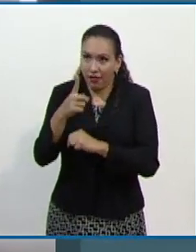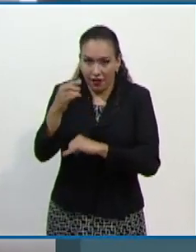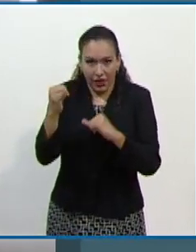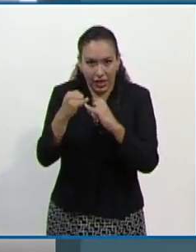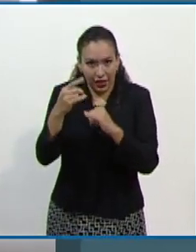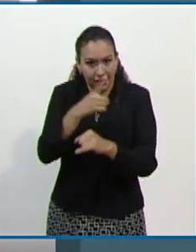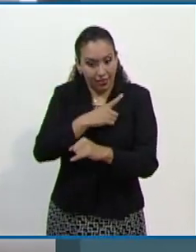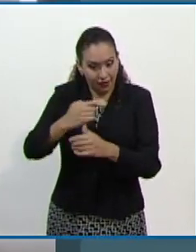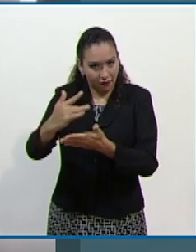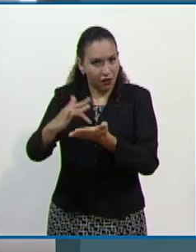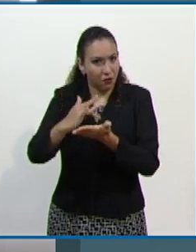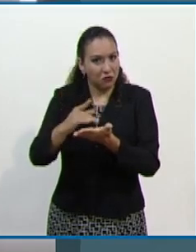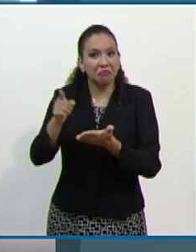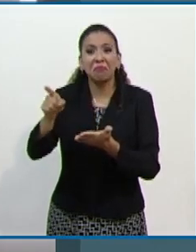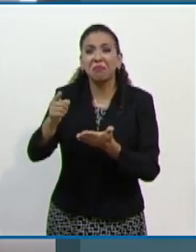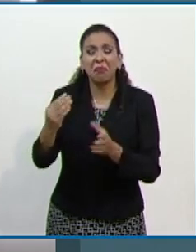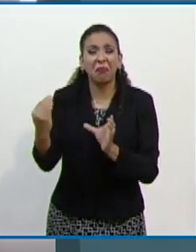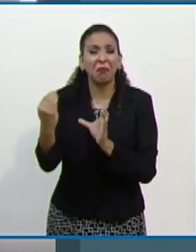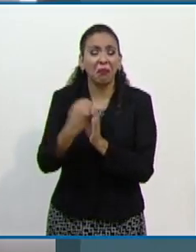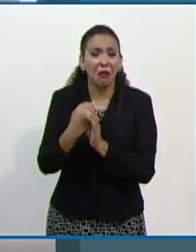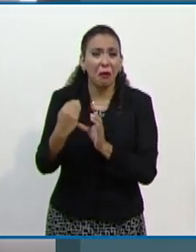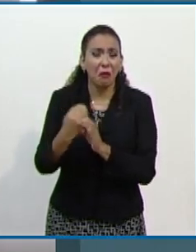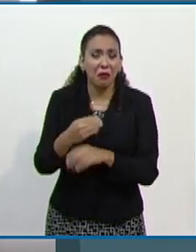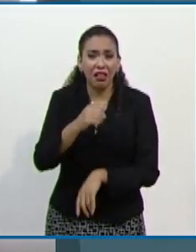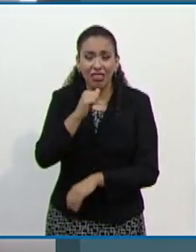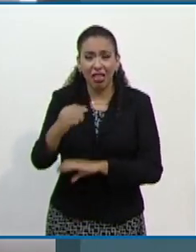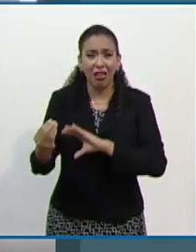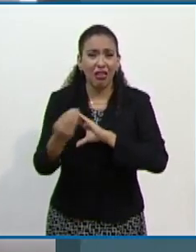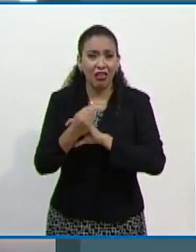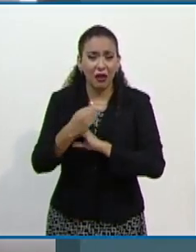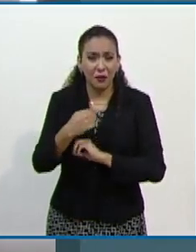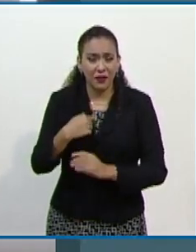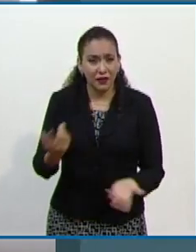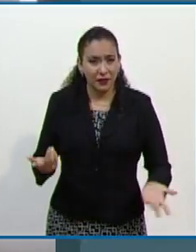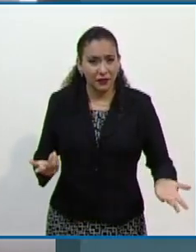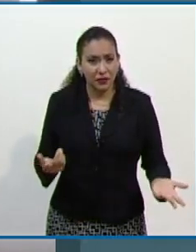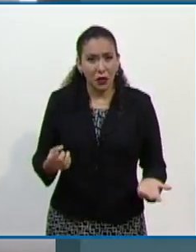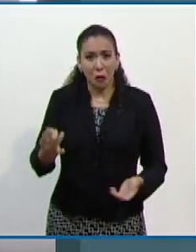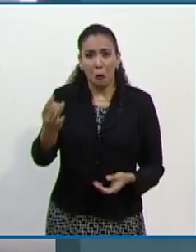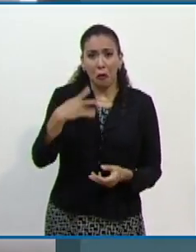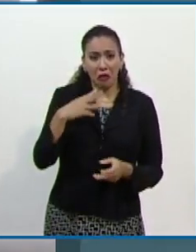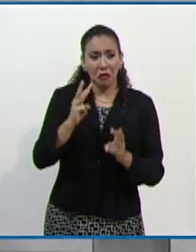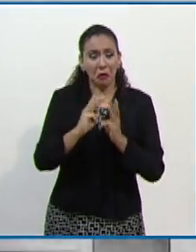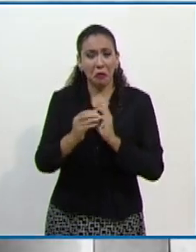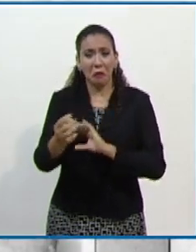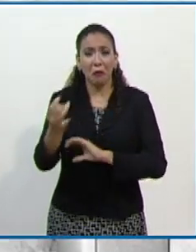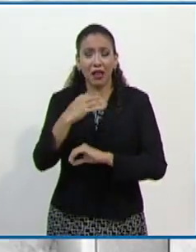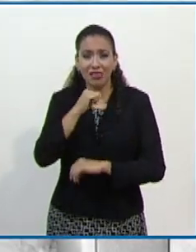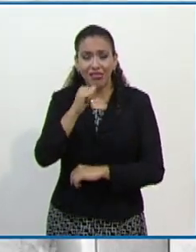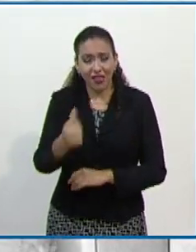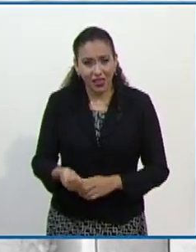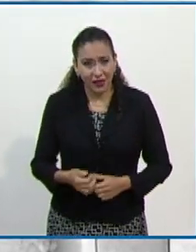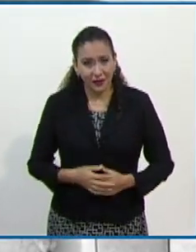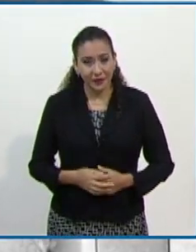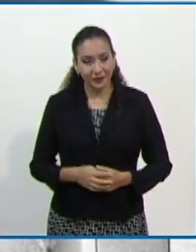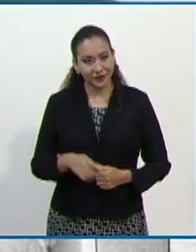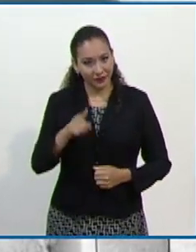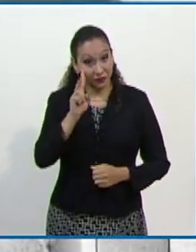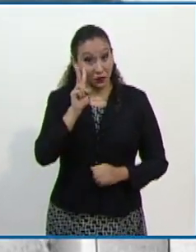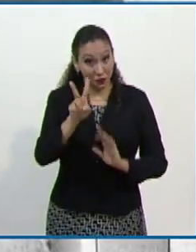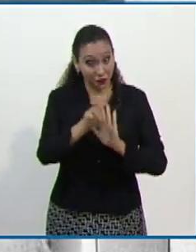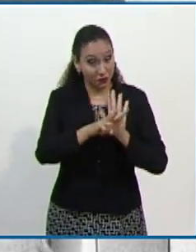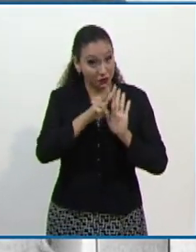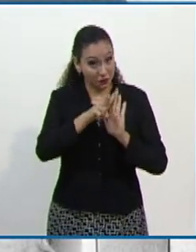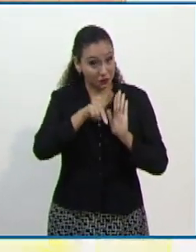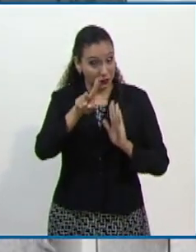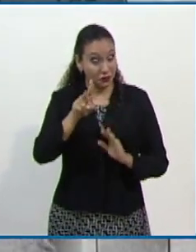de apoyarnos no nos ha ni siquiera mandado un mensaje de texto. El estreno de este documental